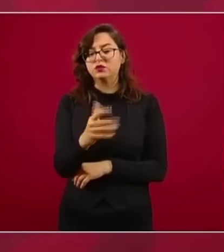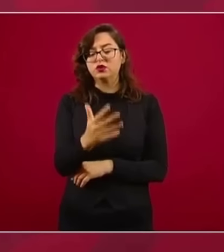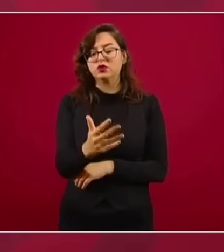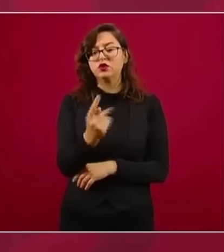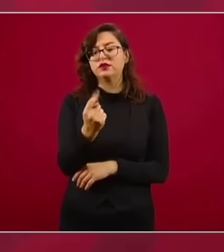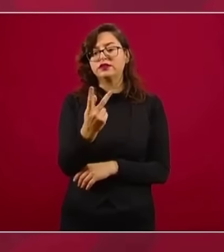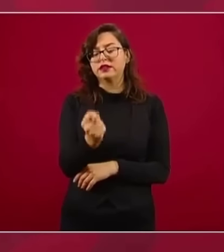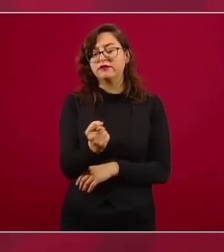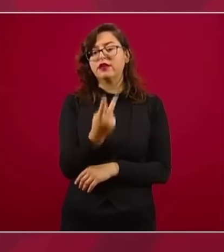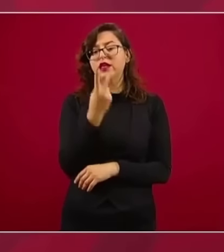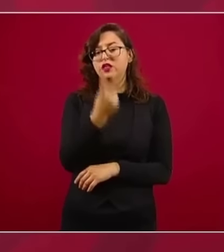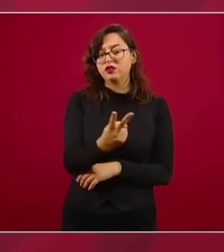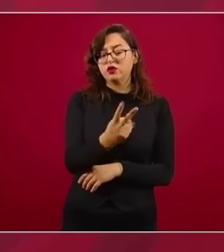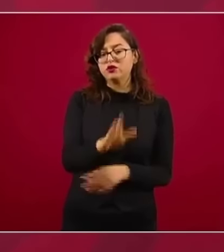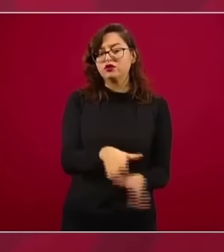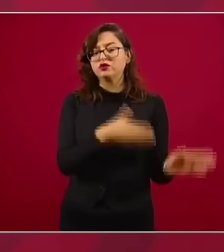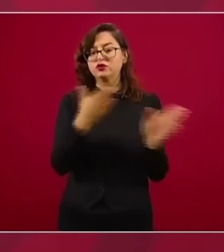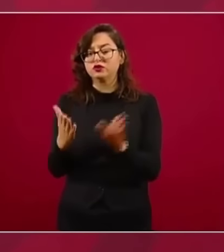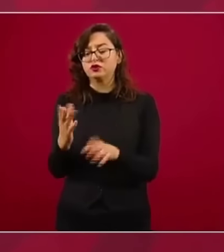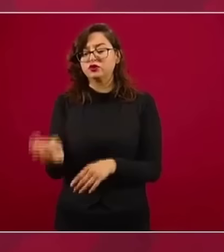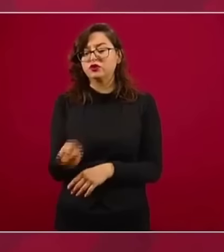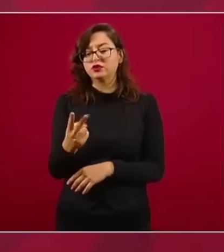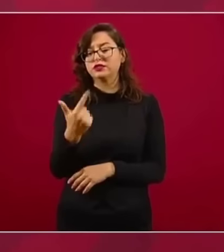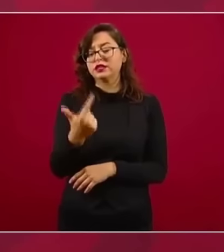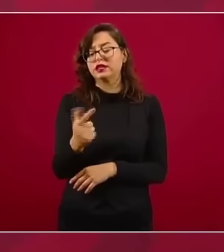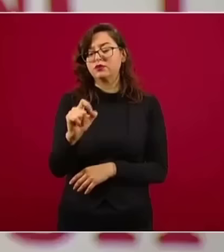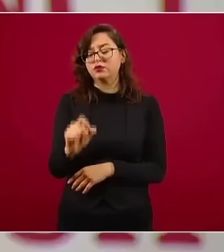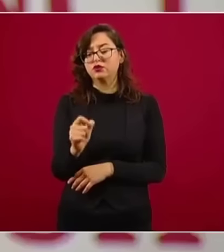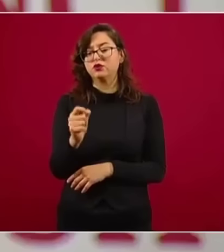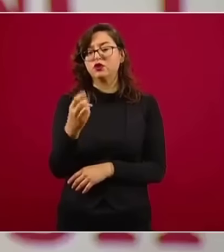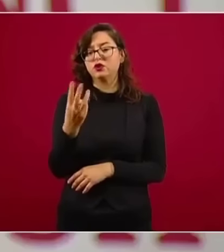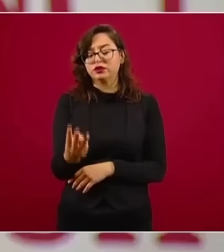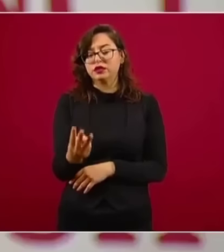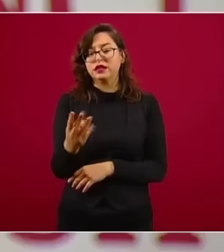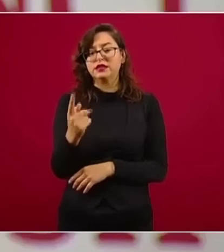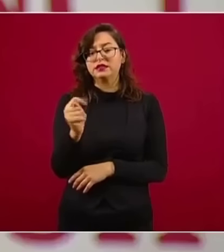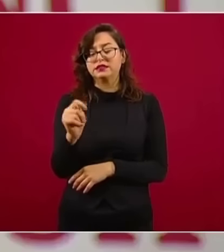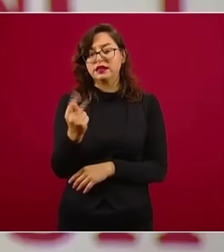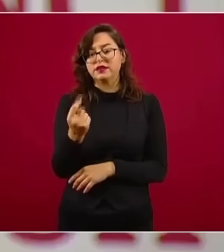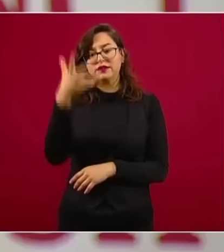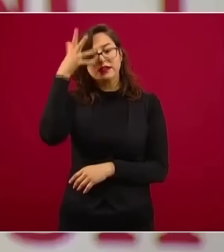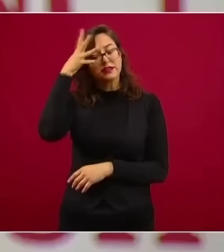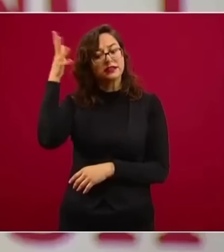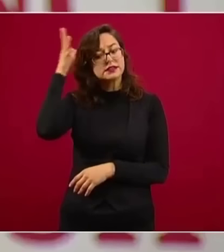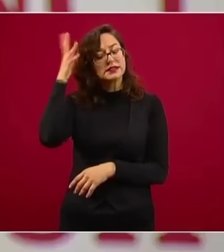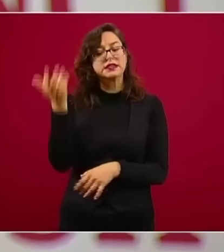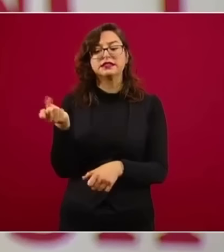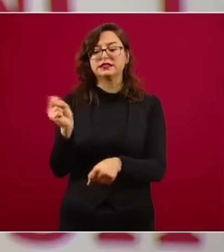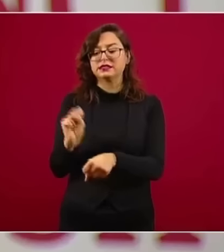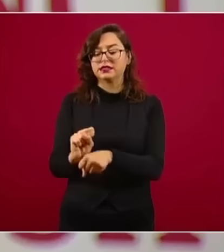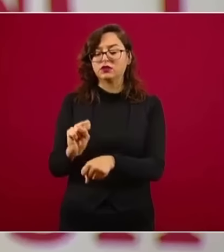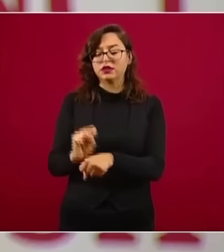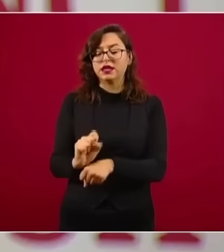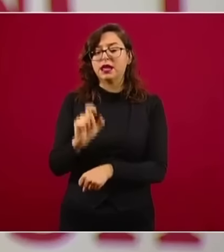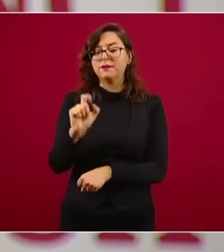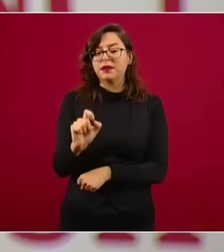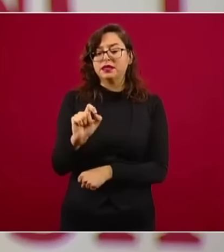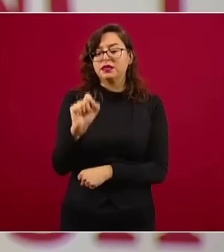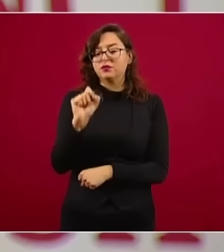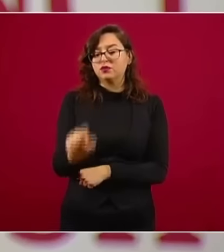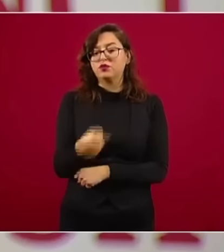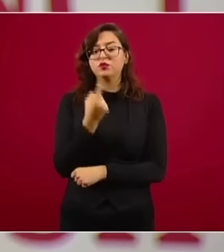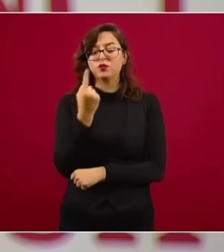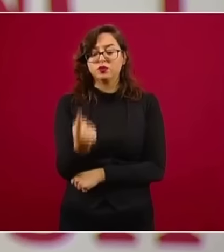Televisa, la cadena 2, que es el 7.3 de TV Azteca, en secundaria el 20.1